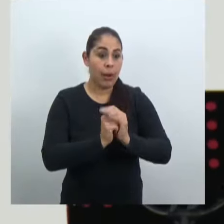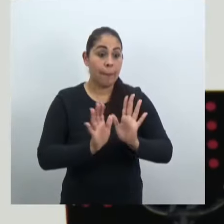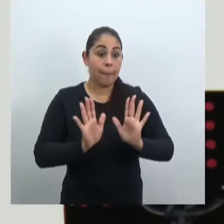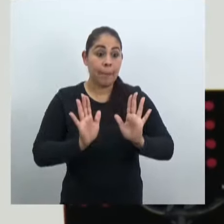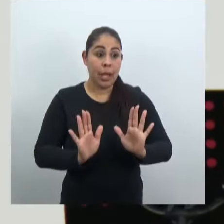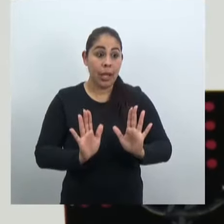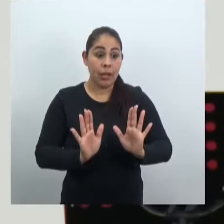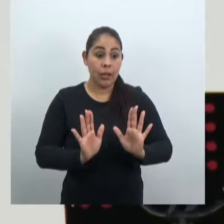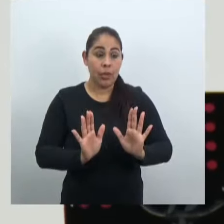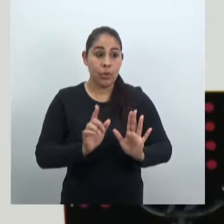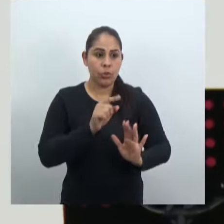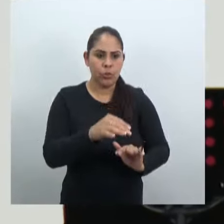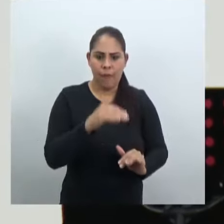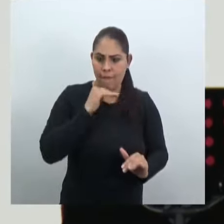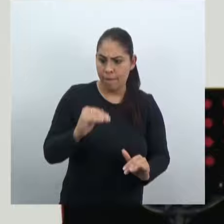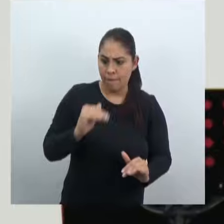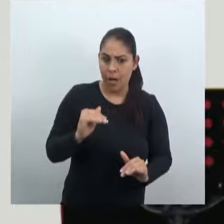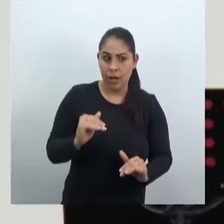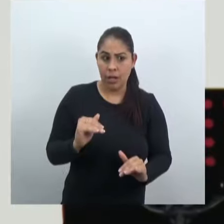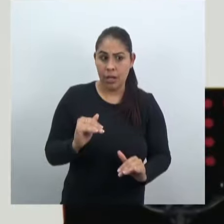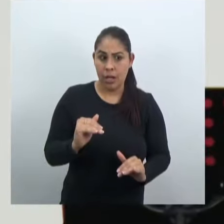no hayas resolvido.